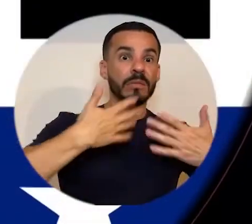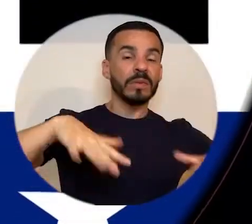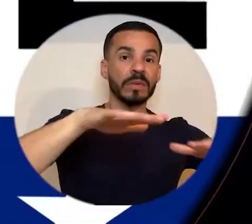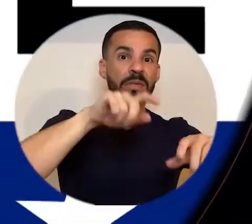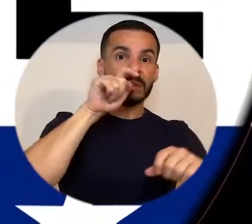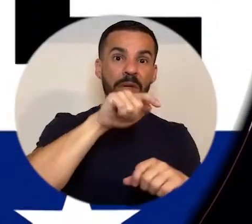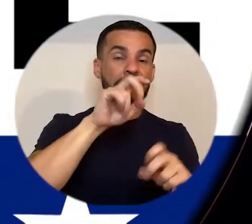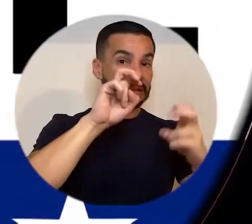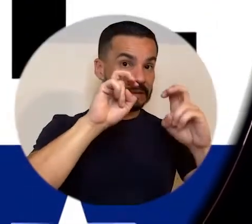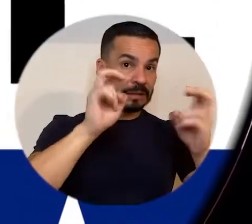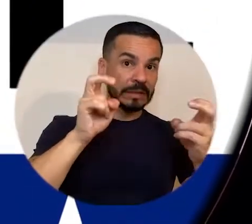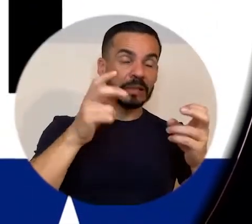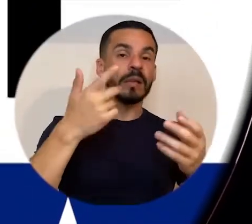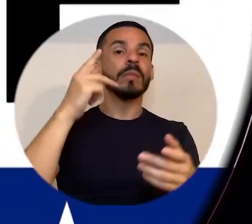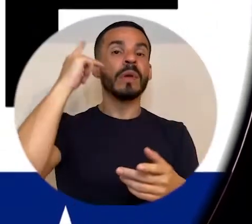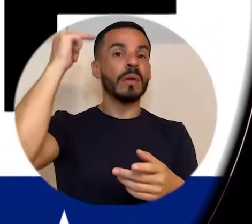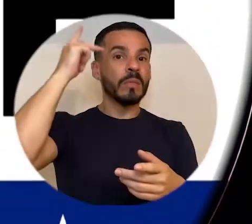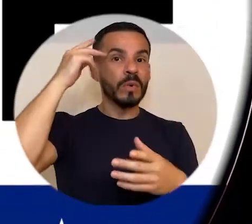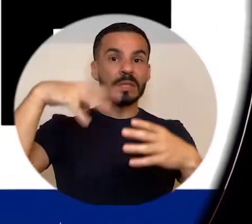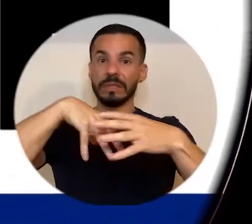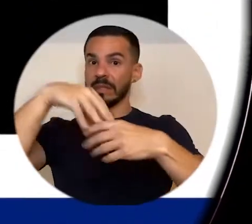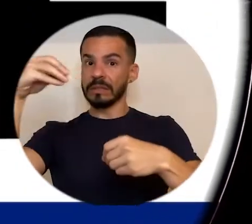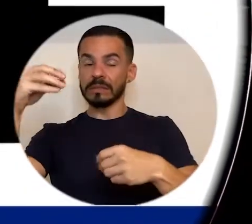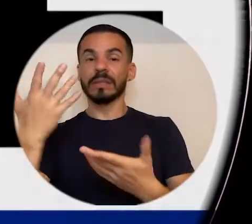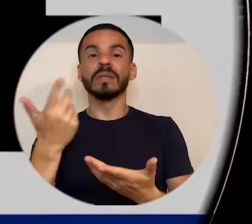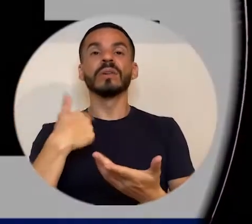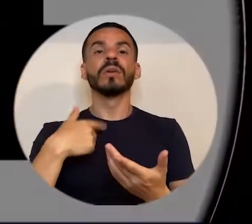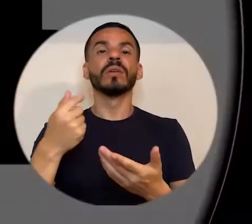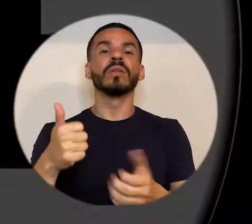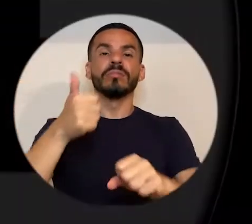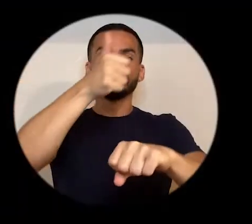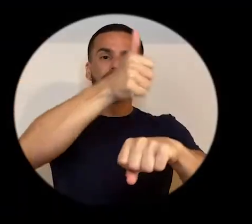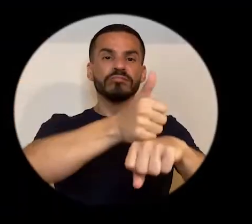cambio climático un tema de política